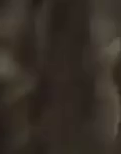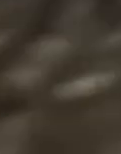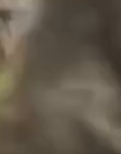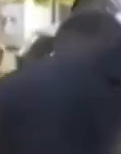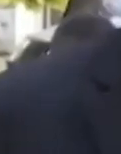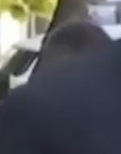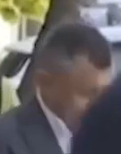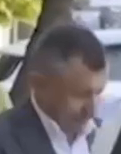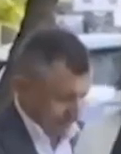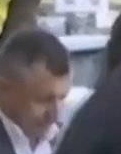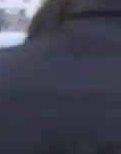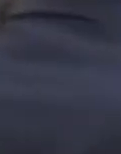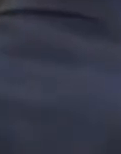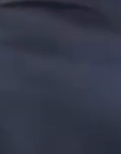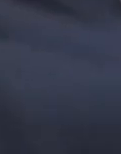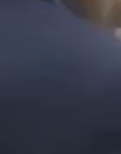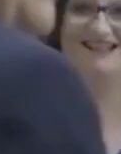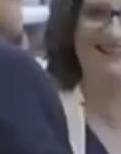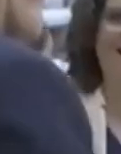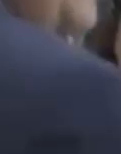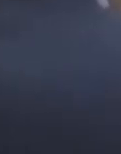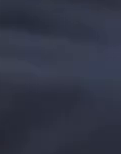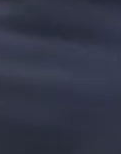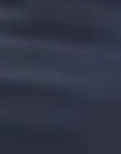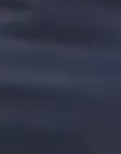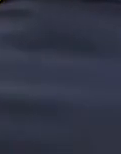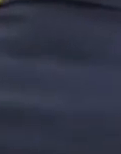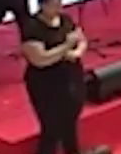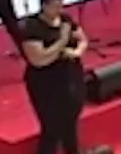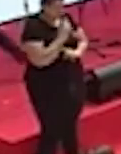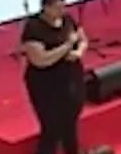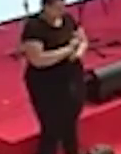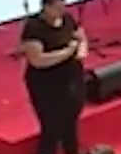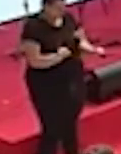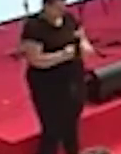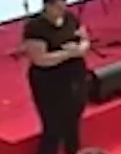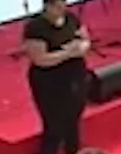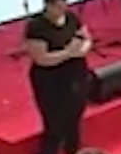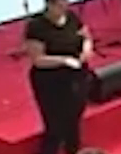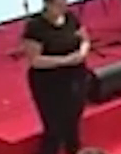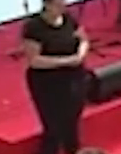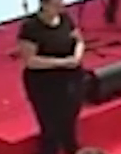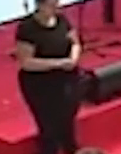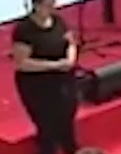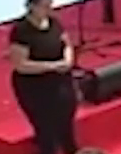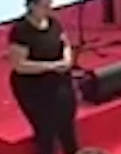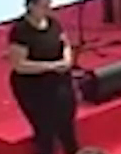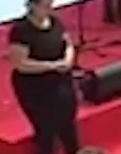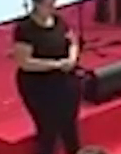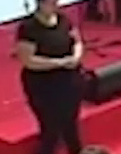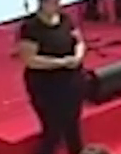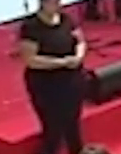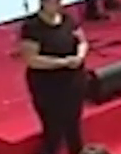confundir un evento de partido con un acto público pagado con dinero público, y a mí me parece